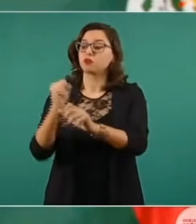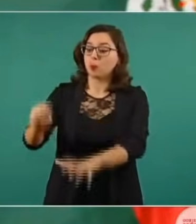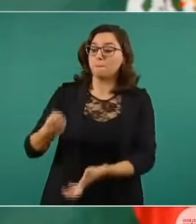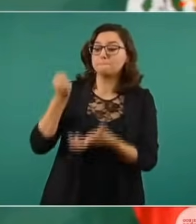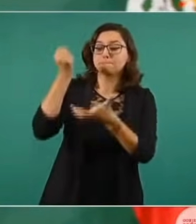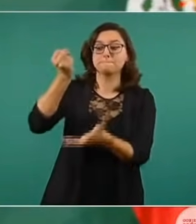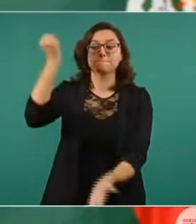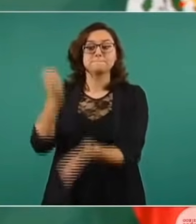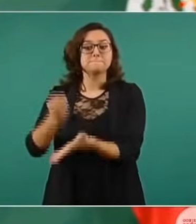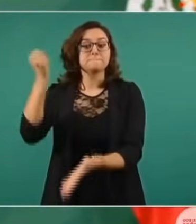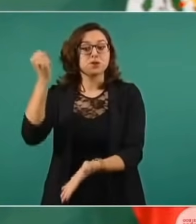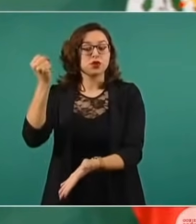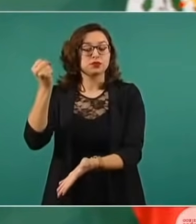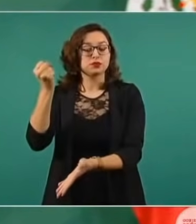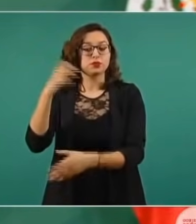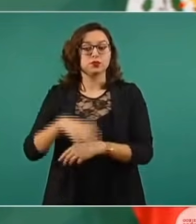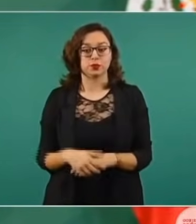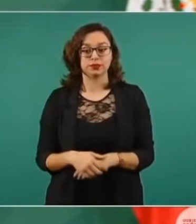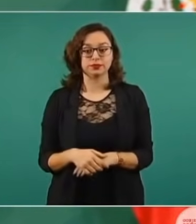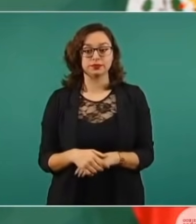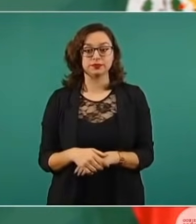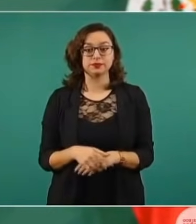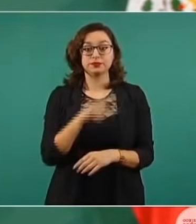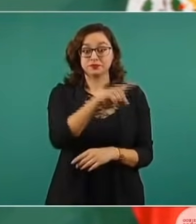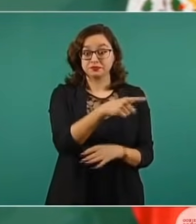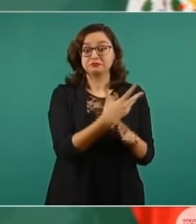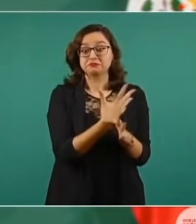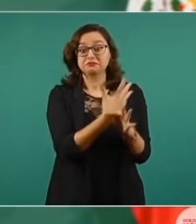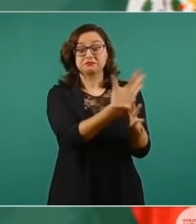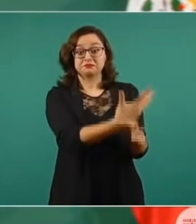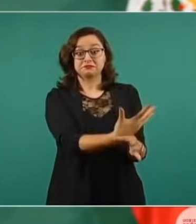Y como ellos mismos lo decían,